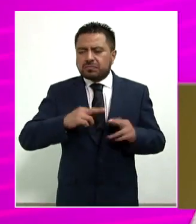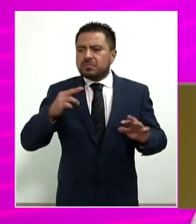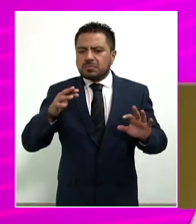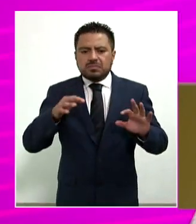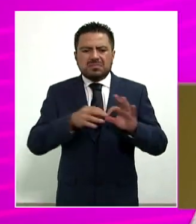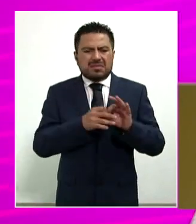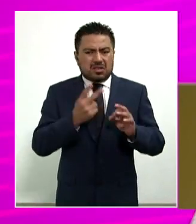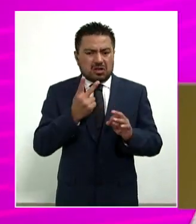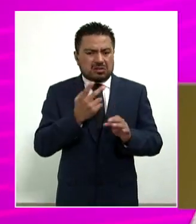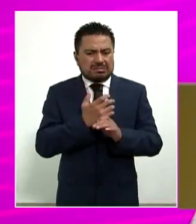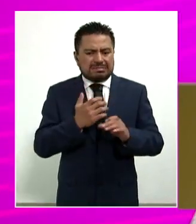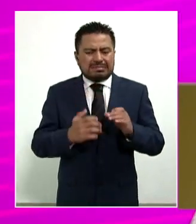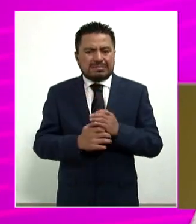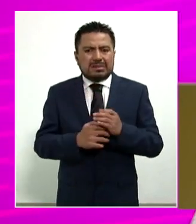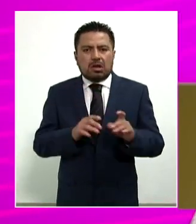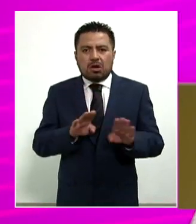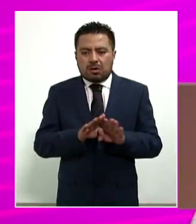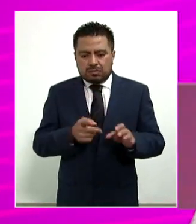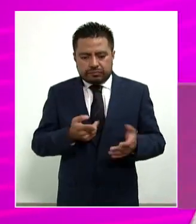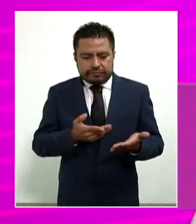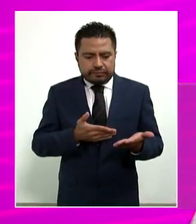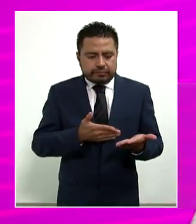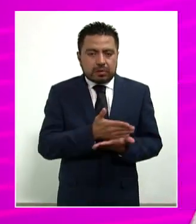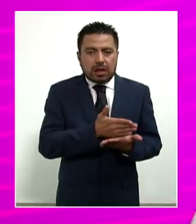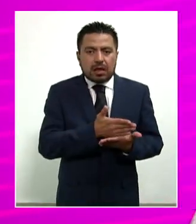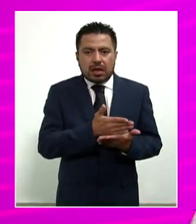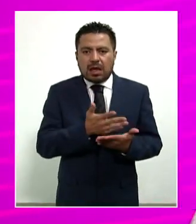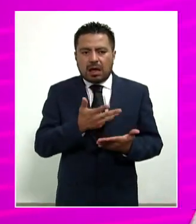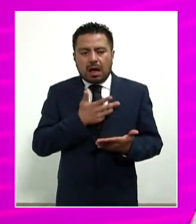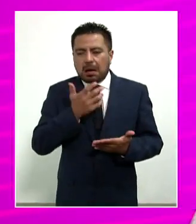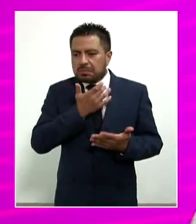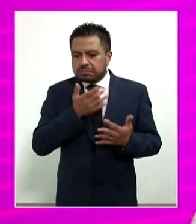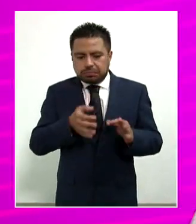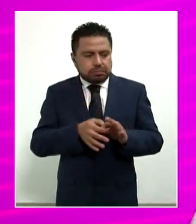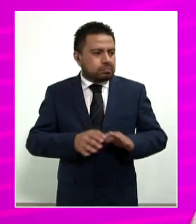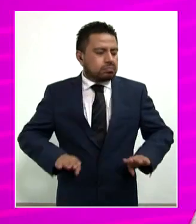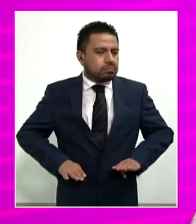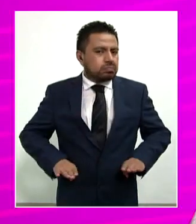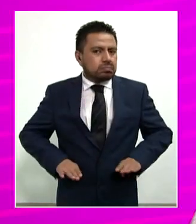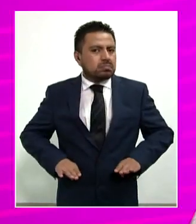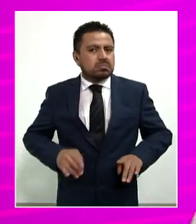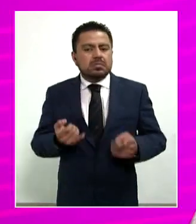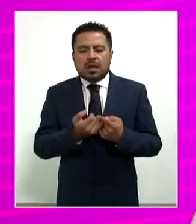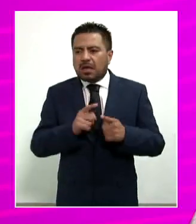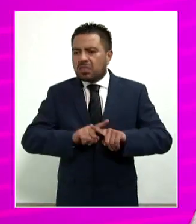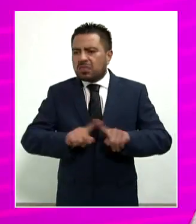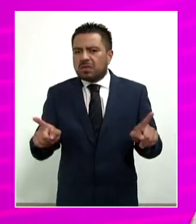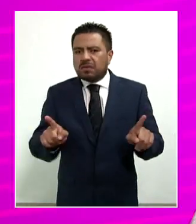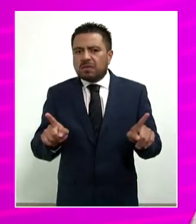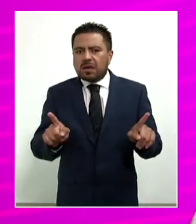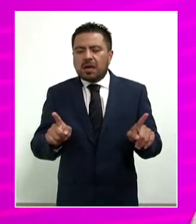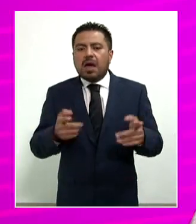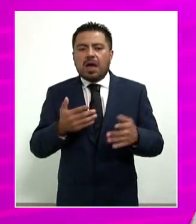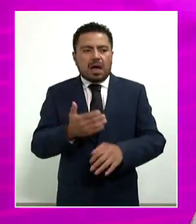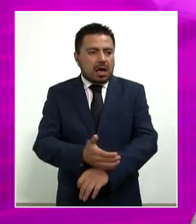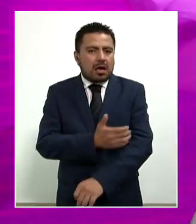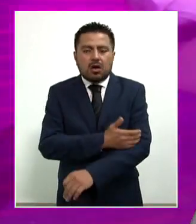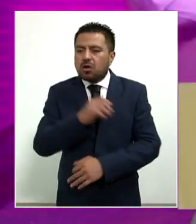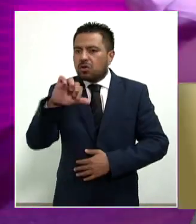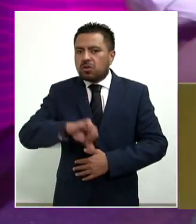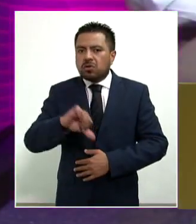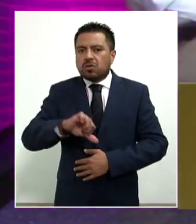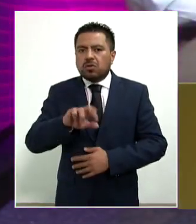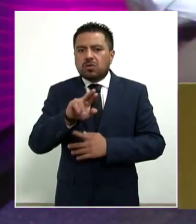dos fenómenos, cómo se intersectan, qué tienen en común y qué tienen también de diferente. Me acompañan el día de